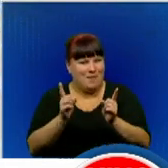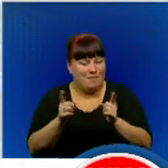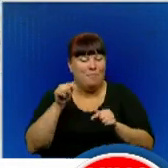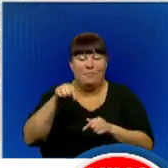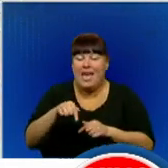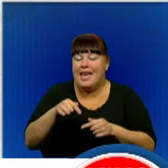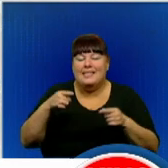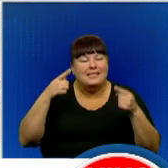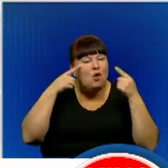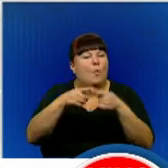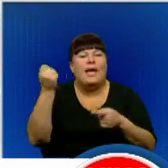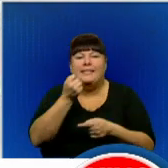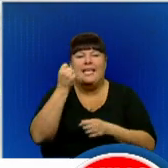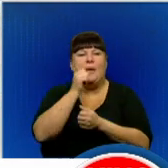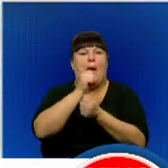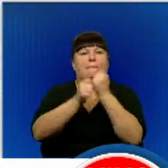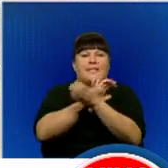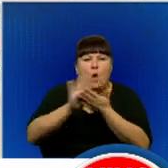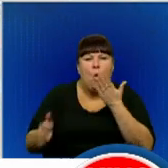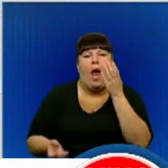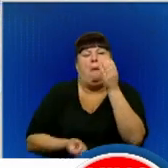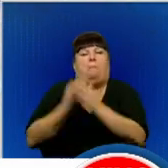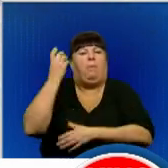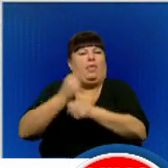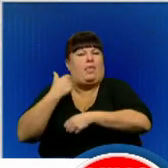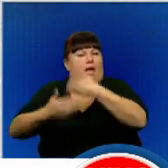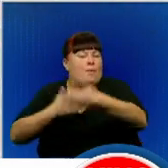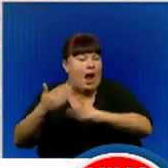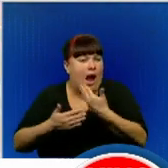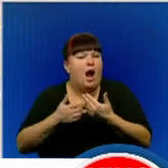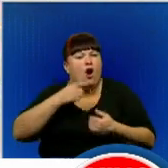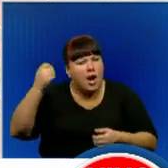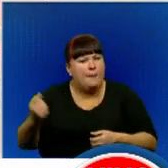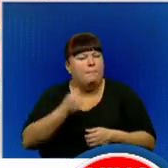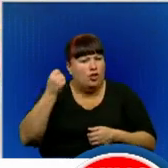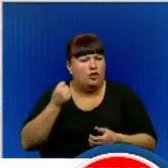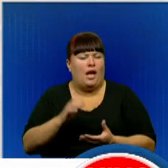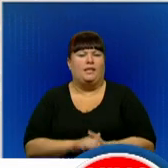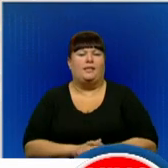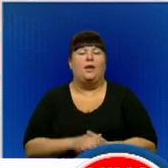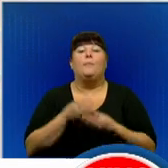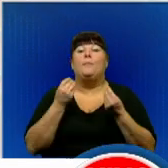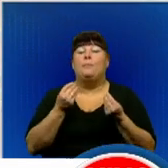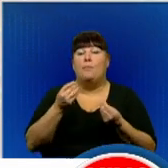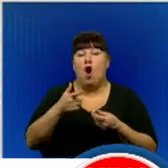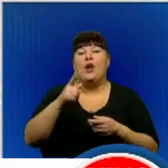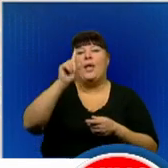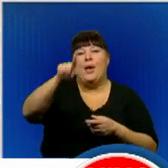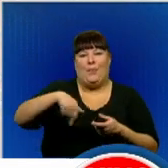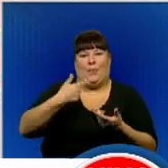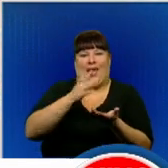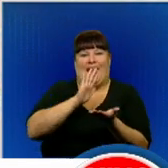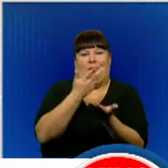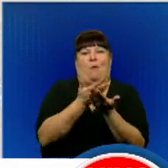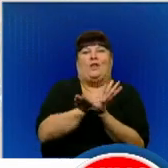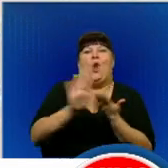la creación de nuevas empresas y emprendimientos es muy importante debido a que traen nuevas propuestas